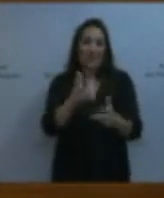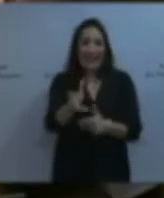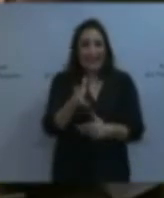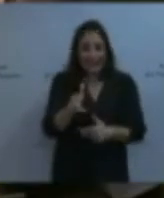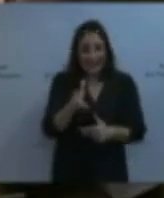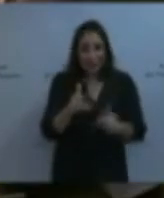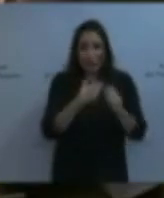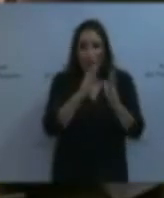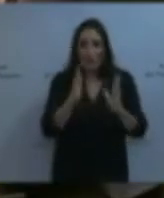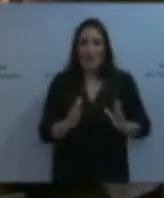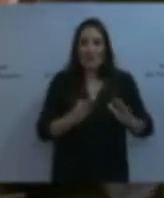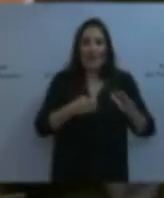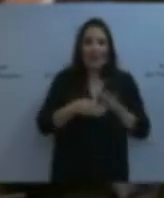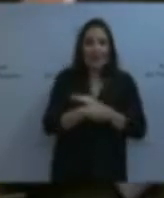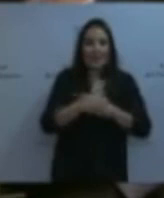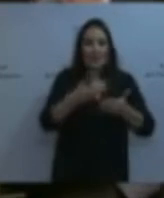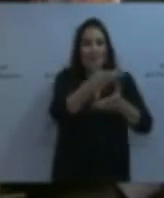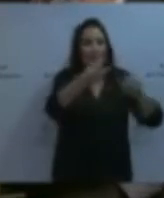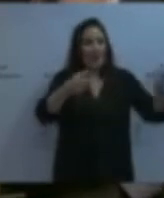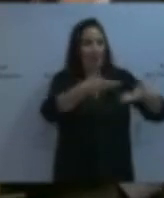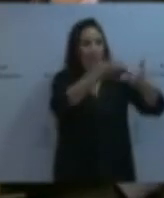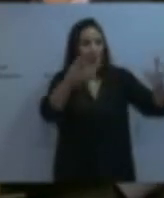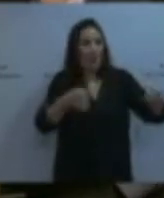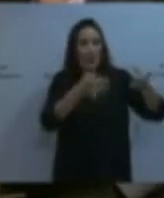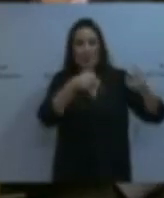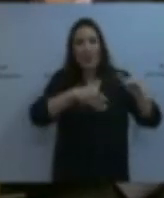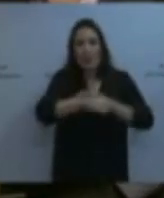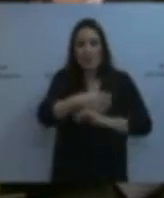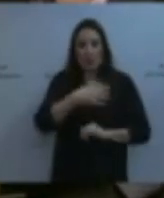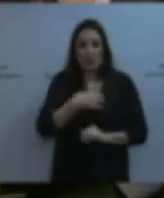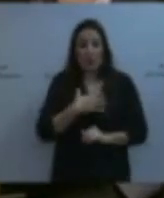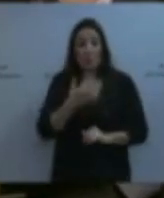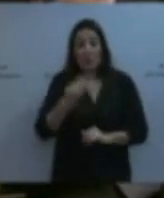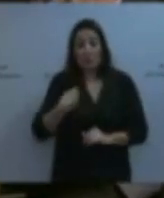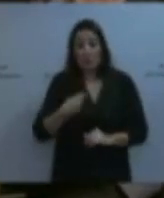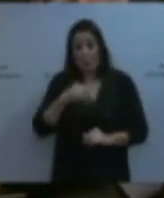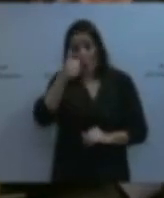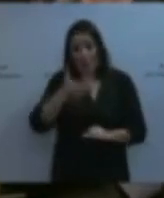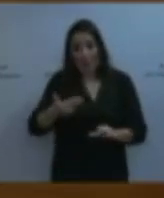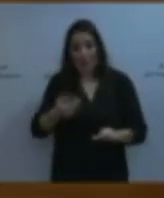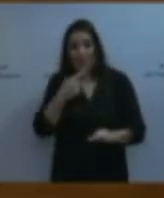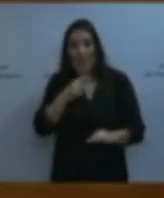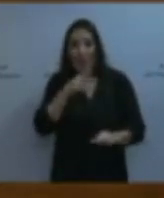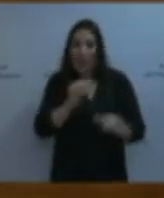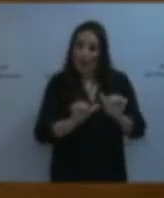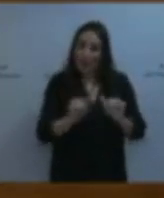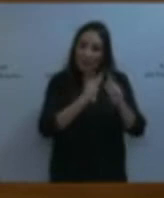una vivienda accesible en el mercado libre. Y para que, como dijo Lúculo, a partir de ahora, en las viviendas